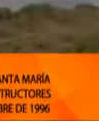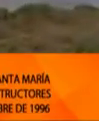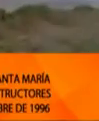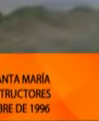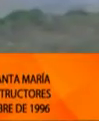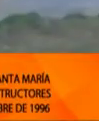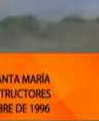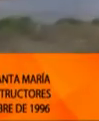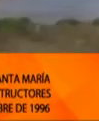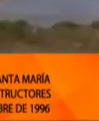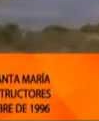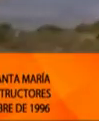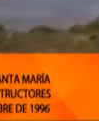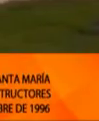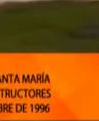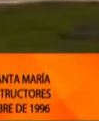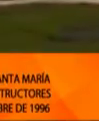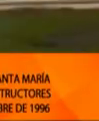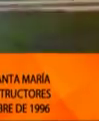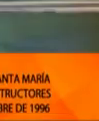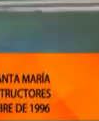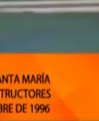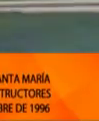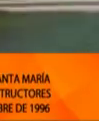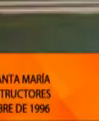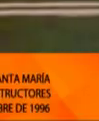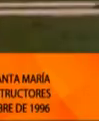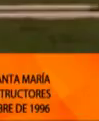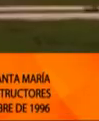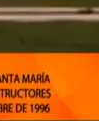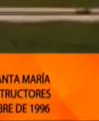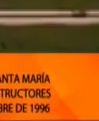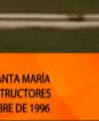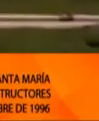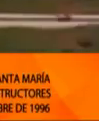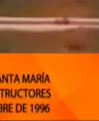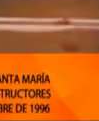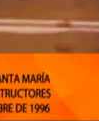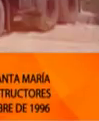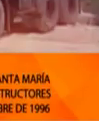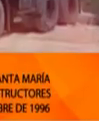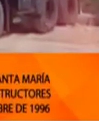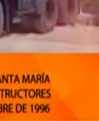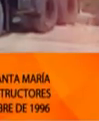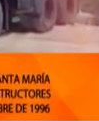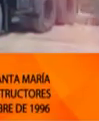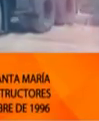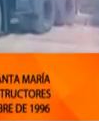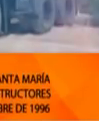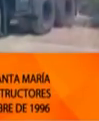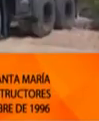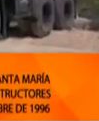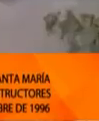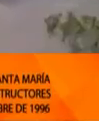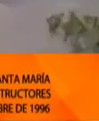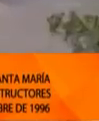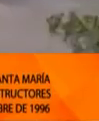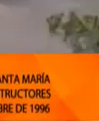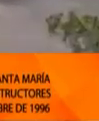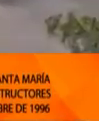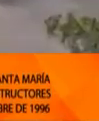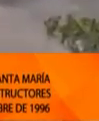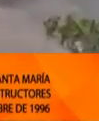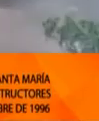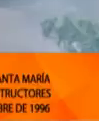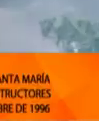esa, orgullosos de haber conquistado 14 kilómetros de excelentes playas,